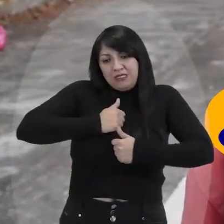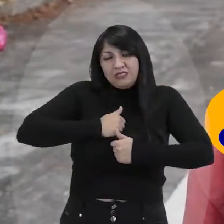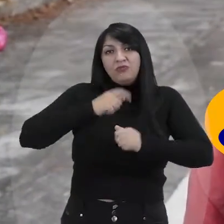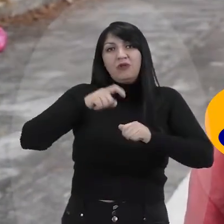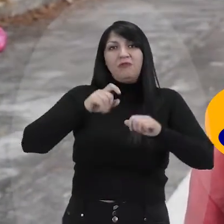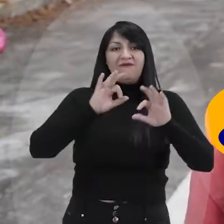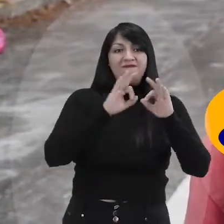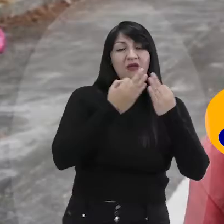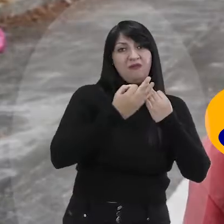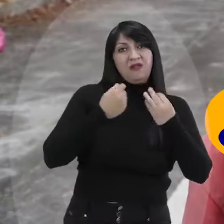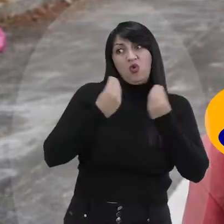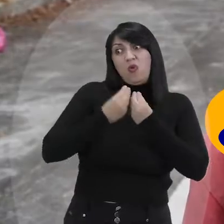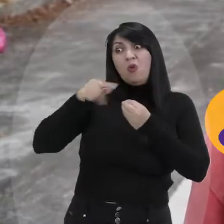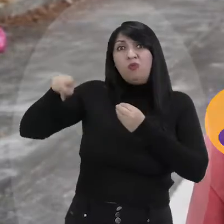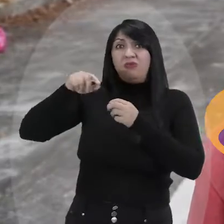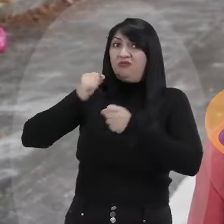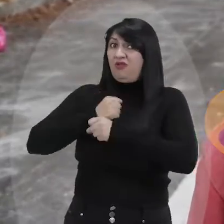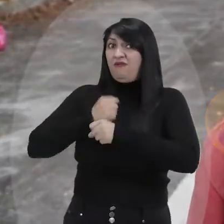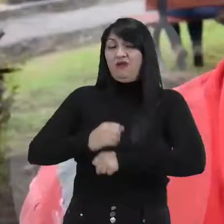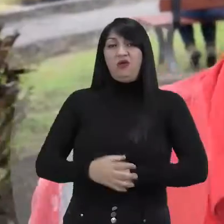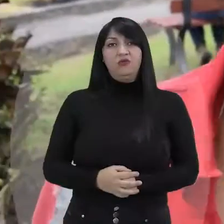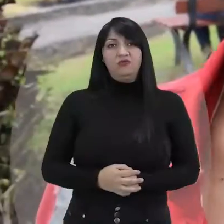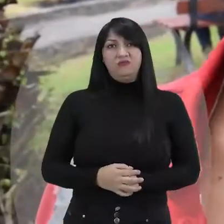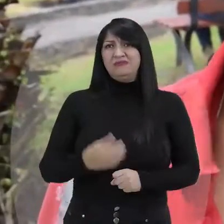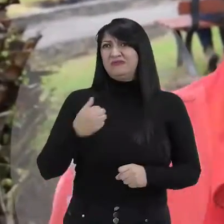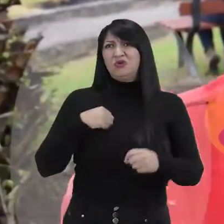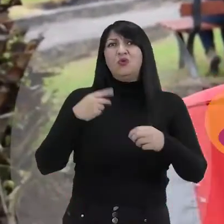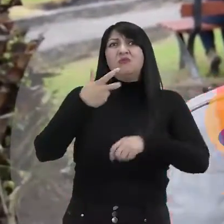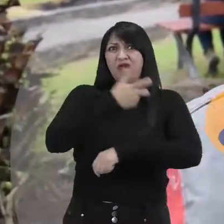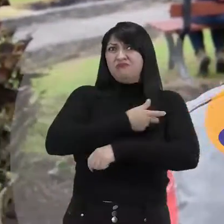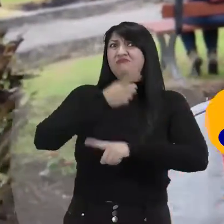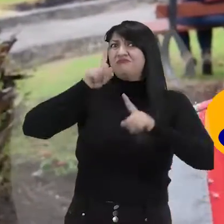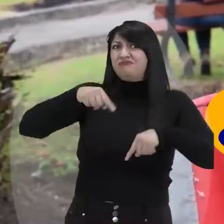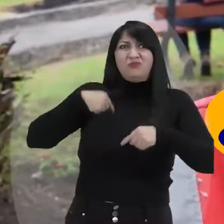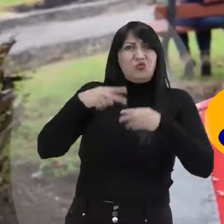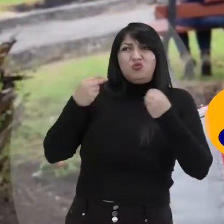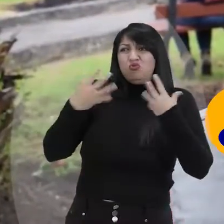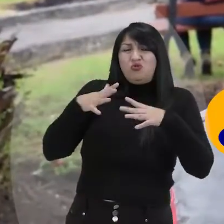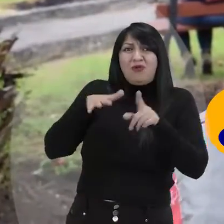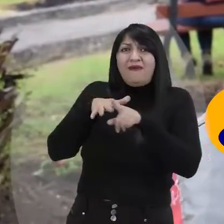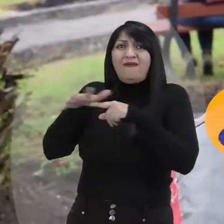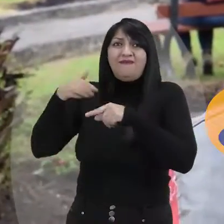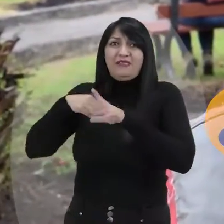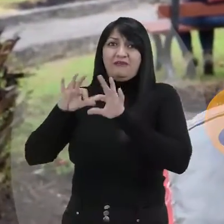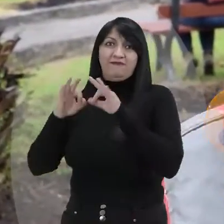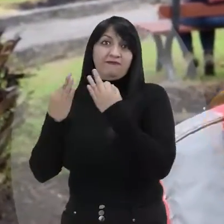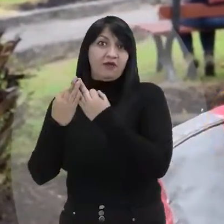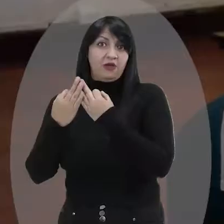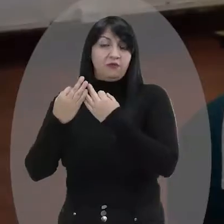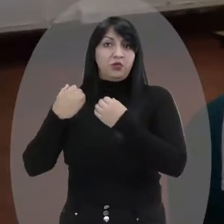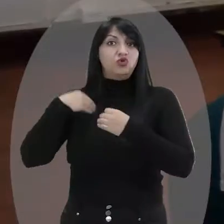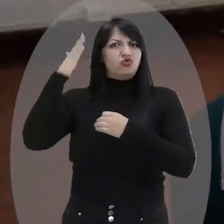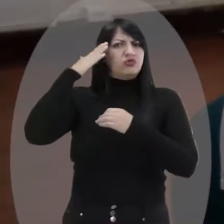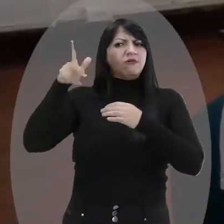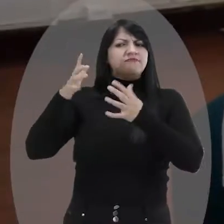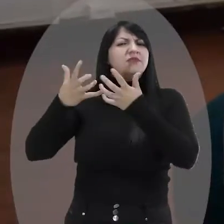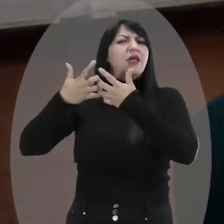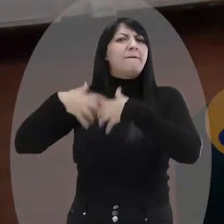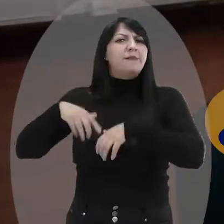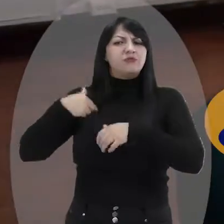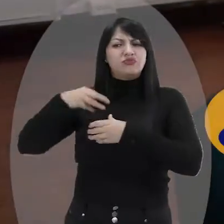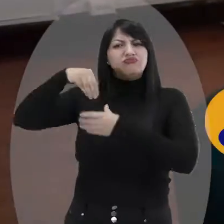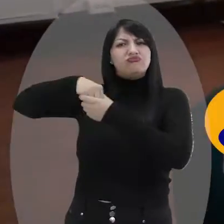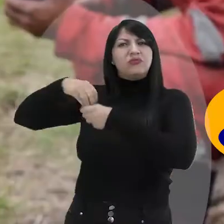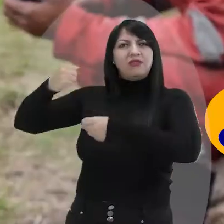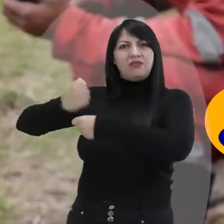familia y quiero proteger a mis compañeros de trabajo. Yo me vacuné porque quiero evitar el contagio en mi familia y también aquí